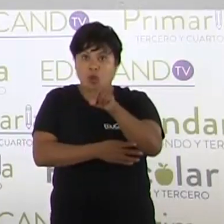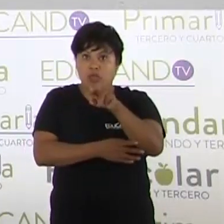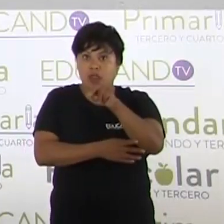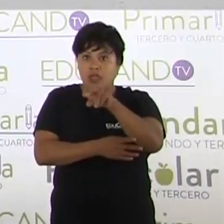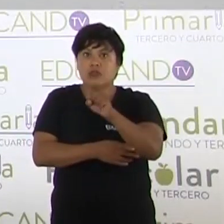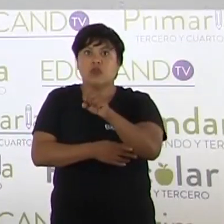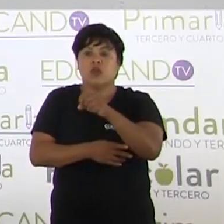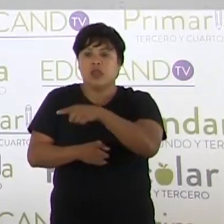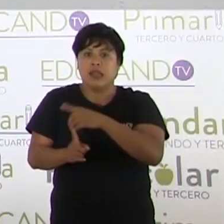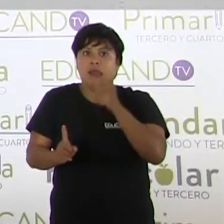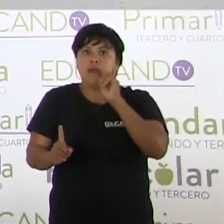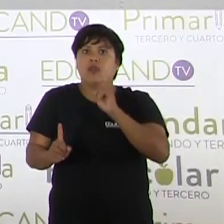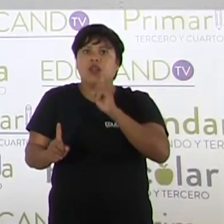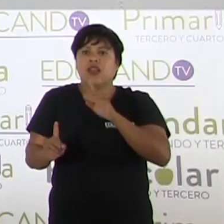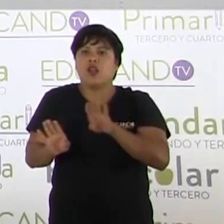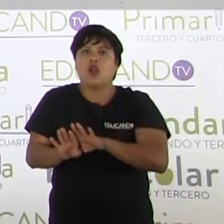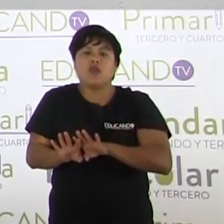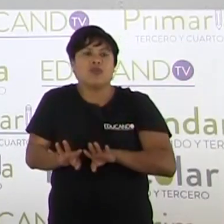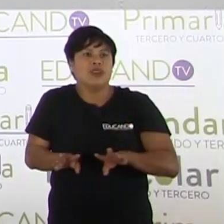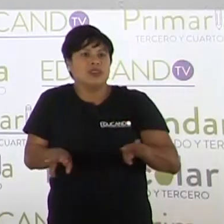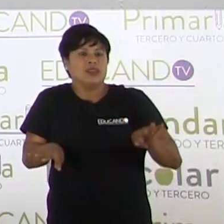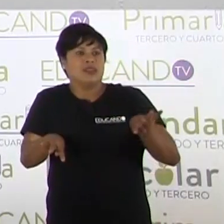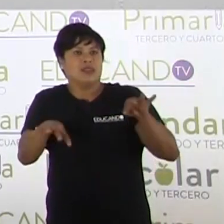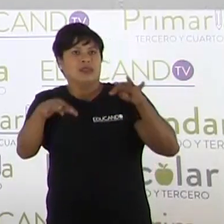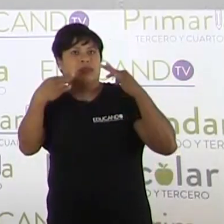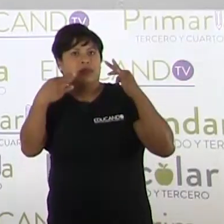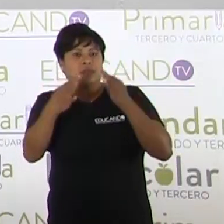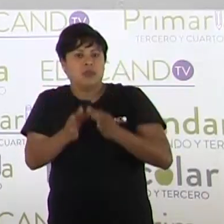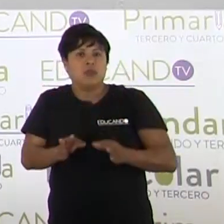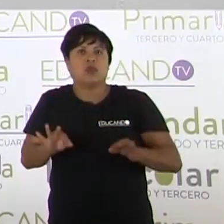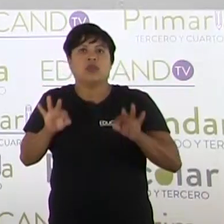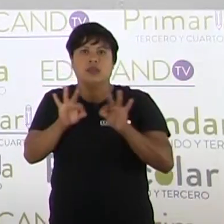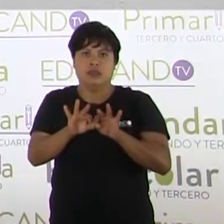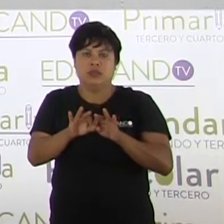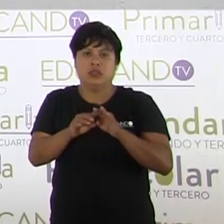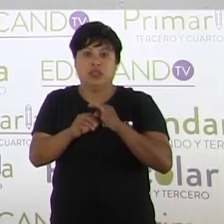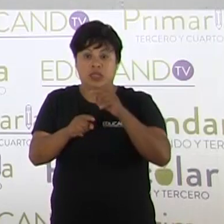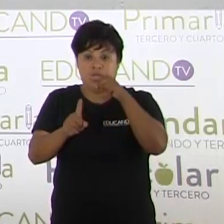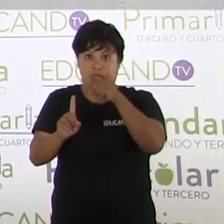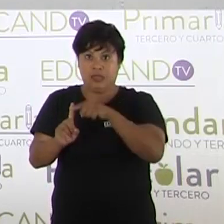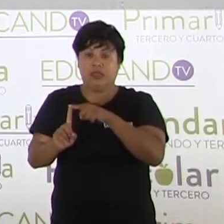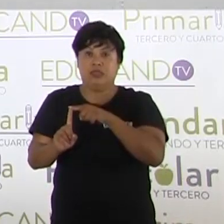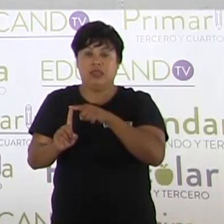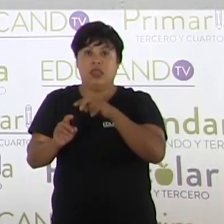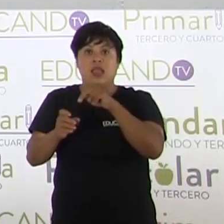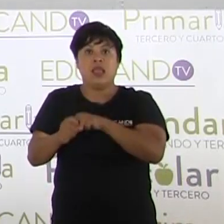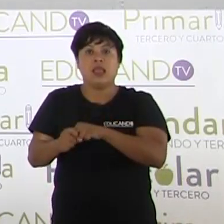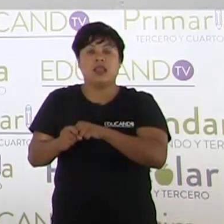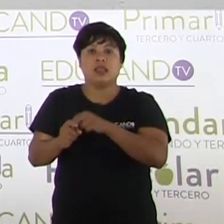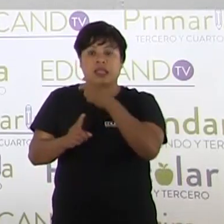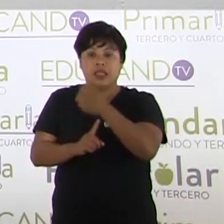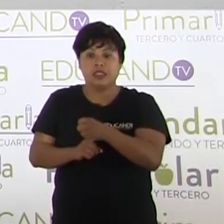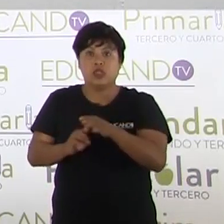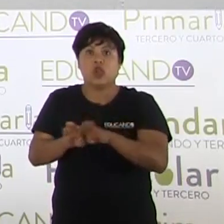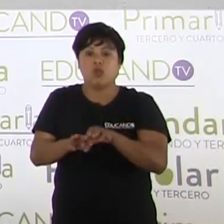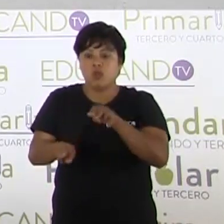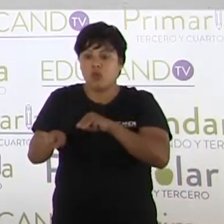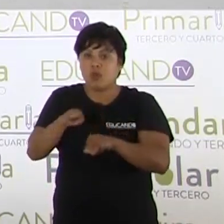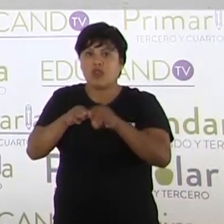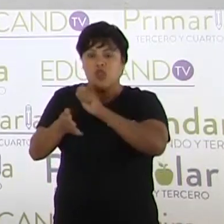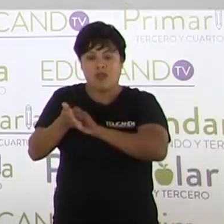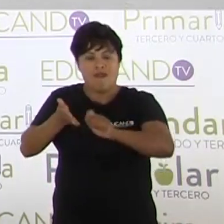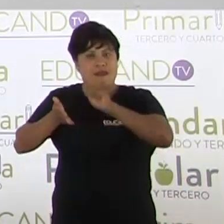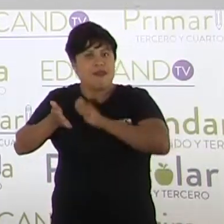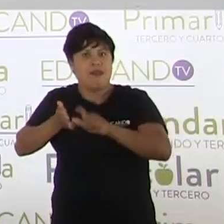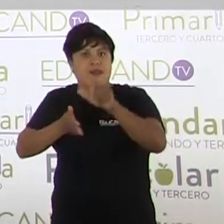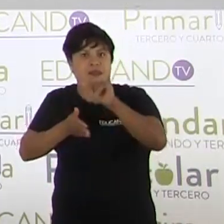empieza a tomar presencia, importancia, sobre todo en estos movimientos